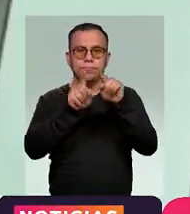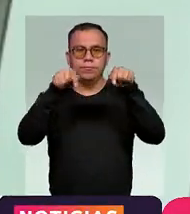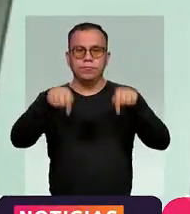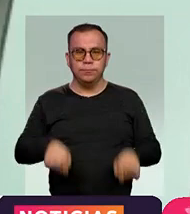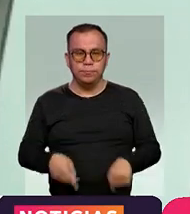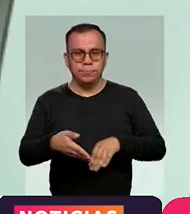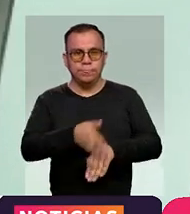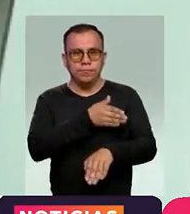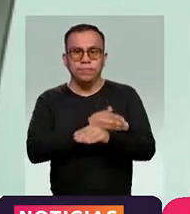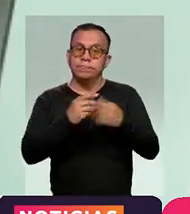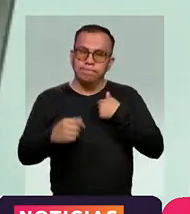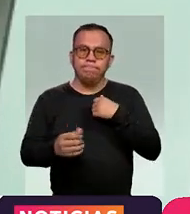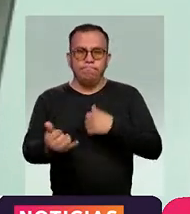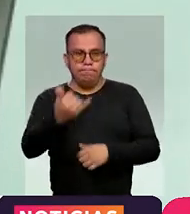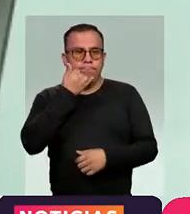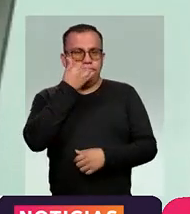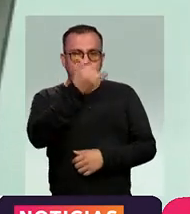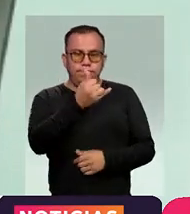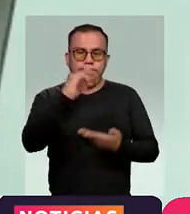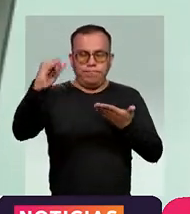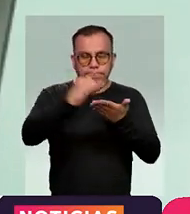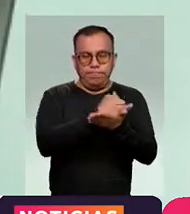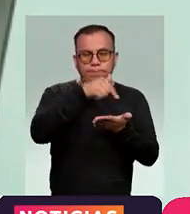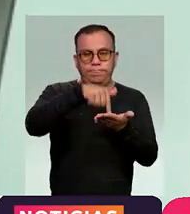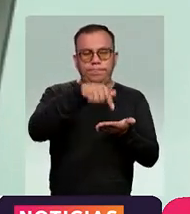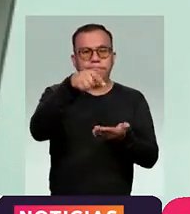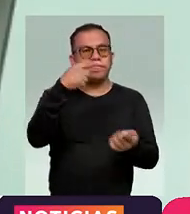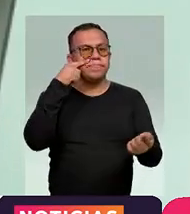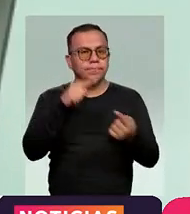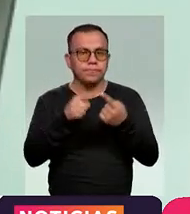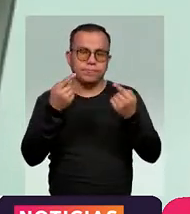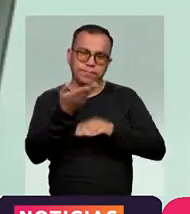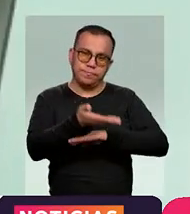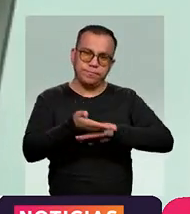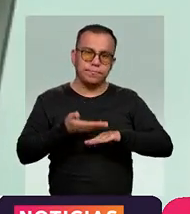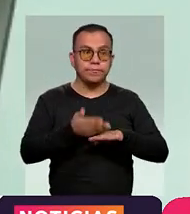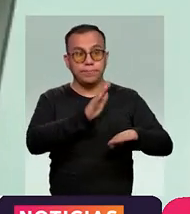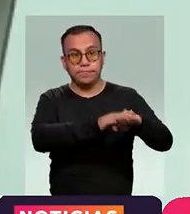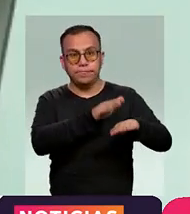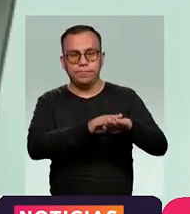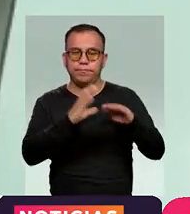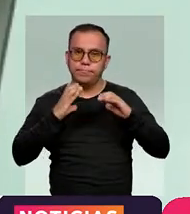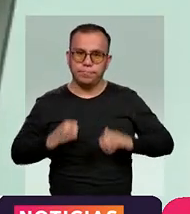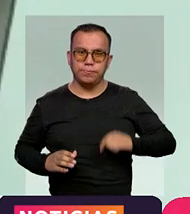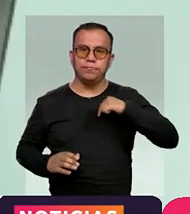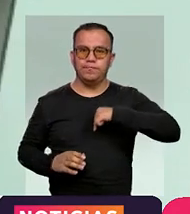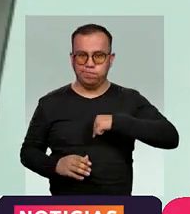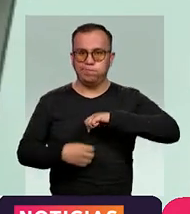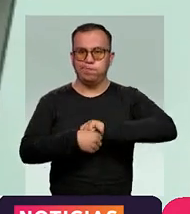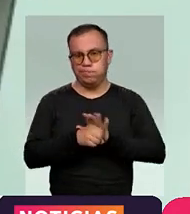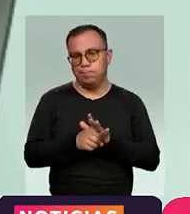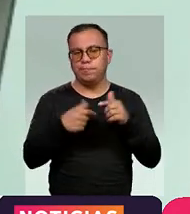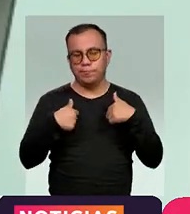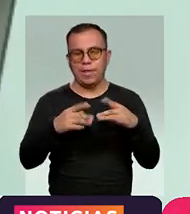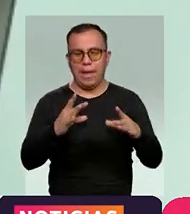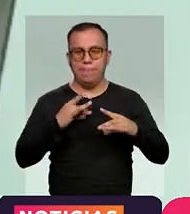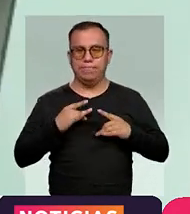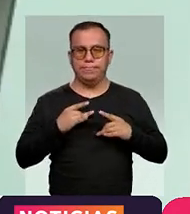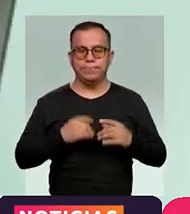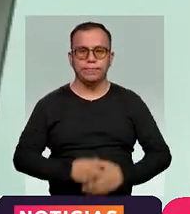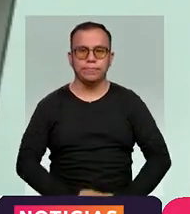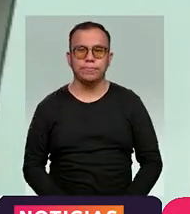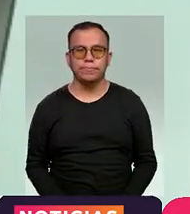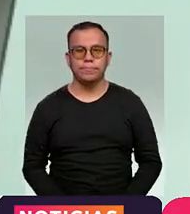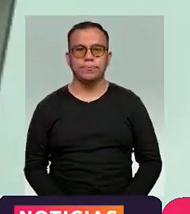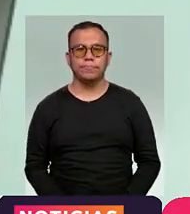pasajero debe comunicarse directamente con la aerolínea y demostrar, obviamente, que está contagiado con una